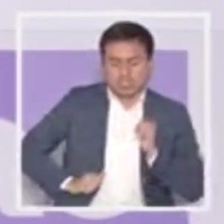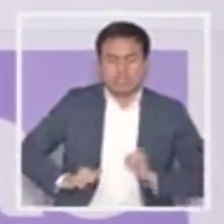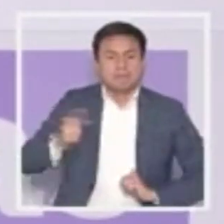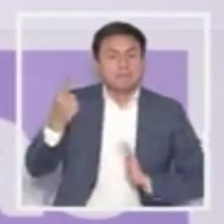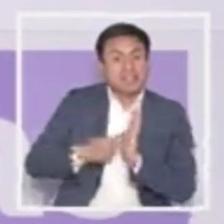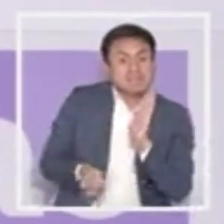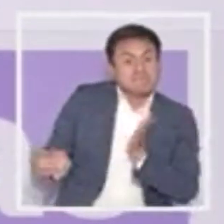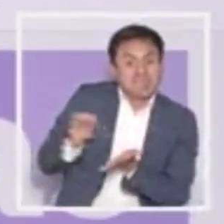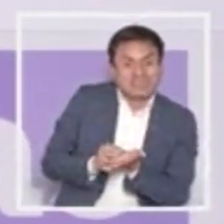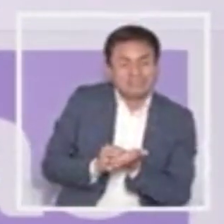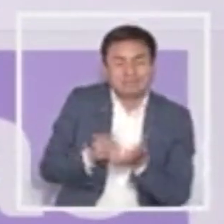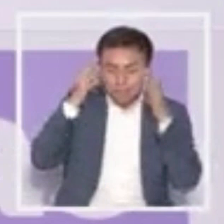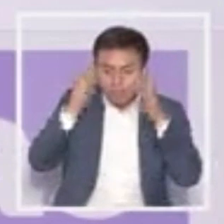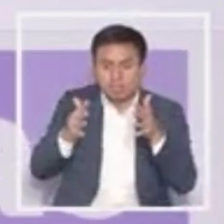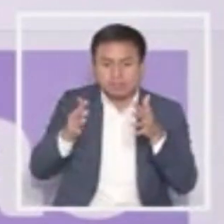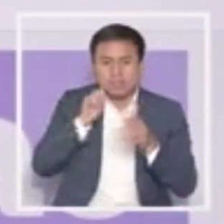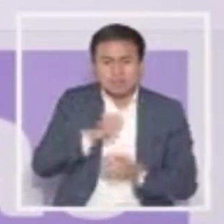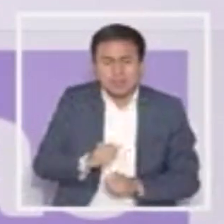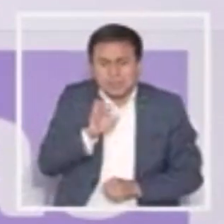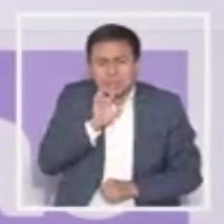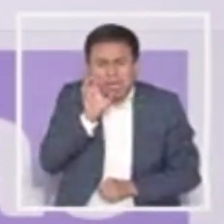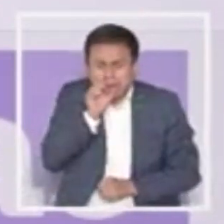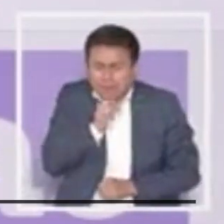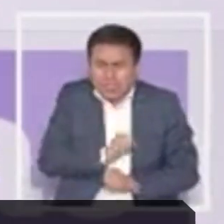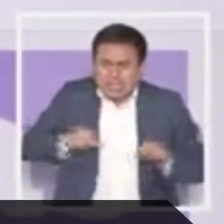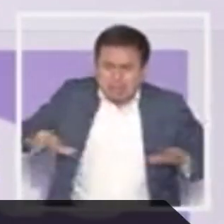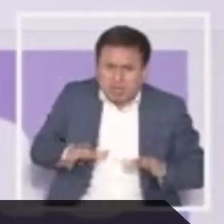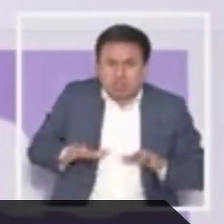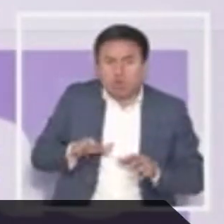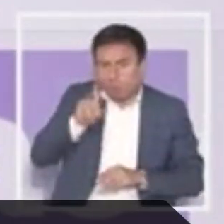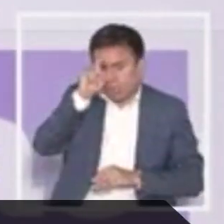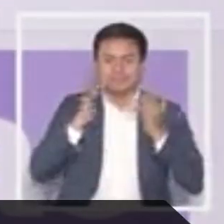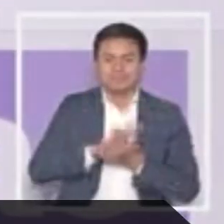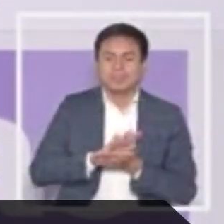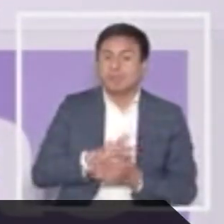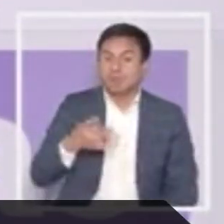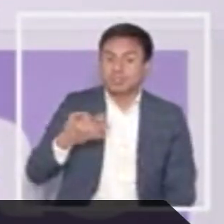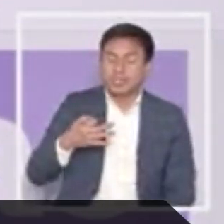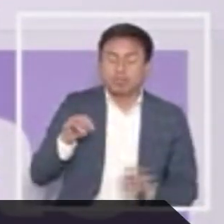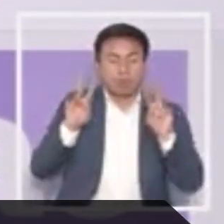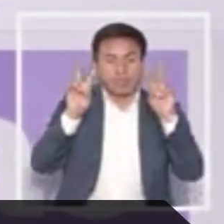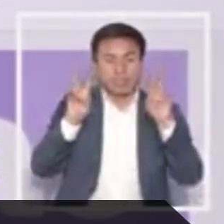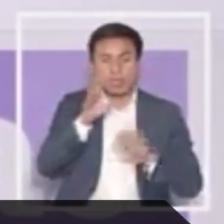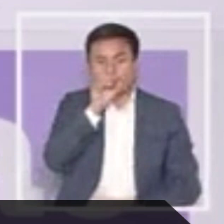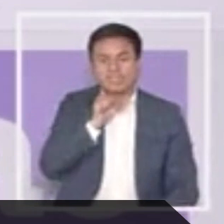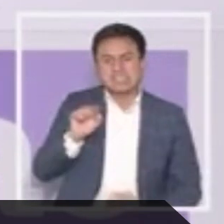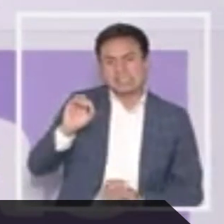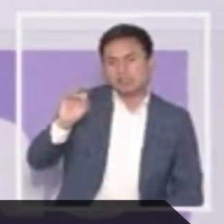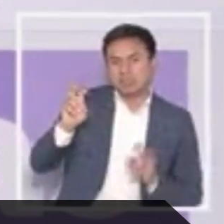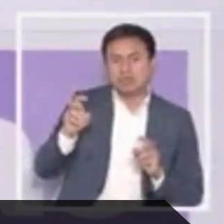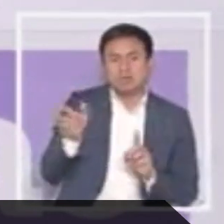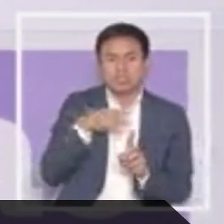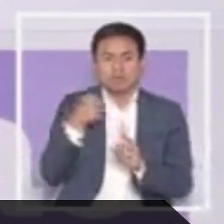adicionales para abordar la incontinencia urinaria de esfuerzo en los hospitales públicos. En materia de tolerancia cero a